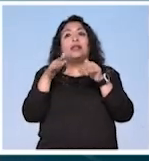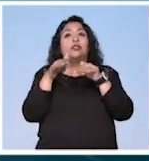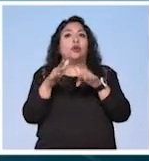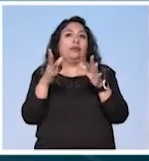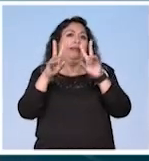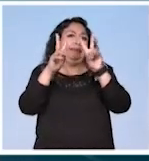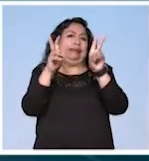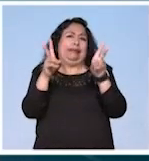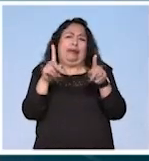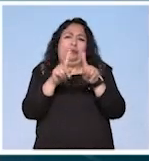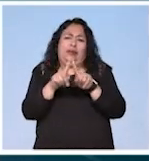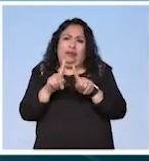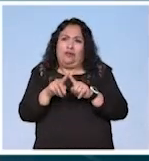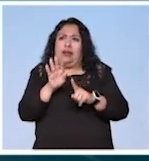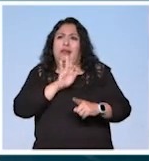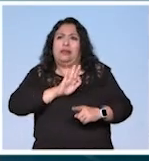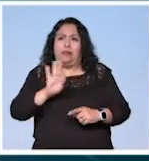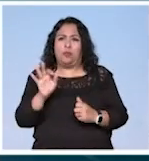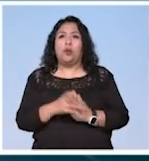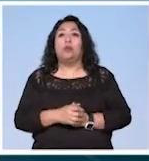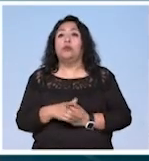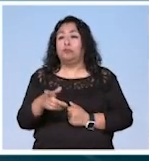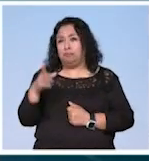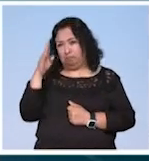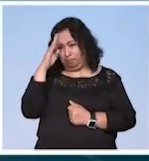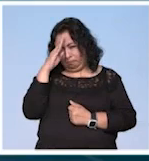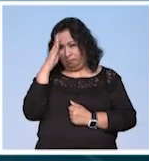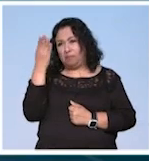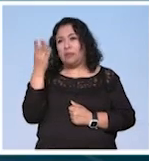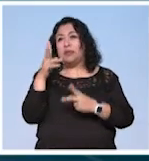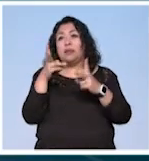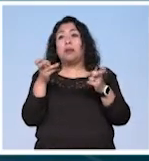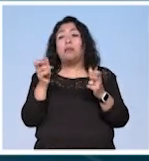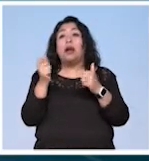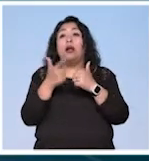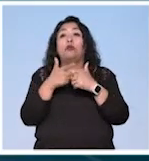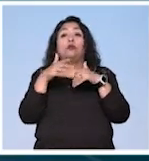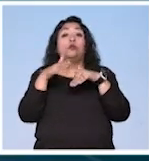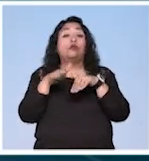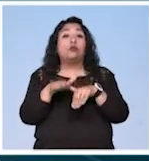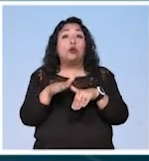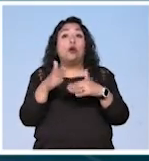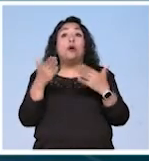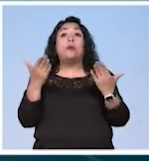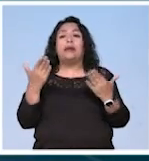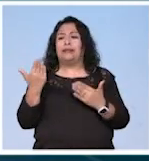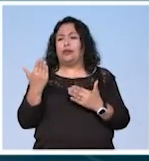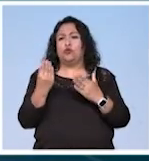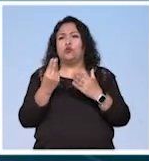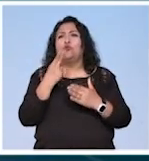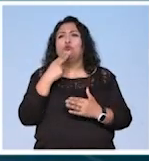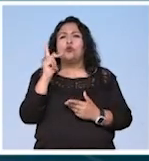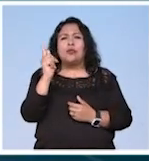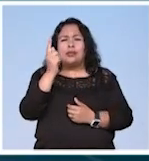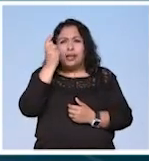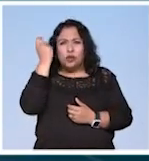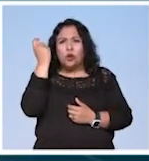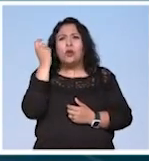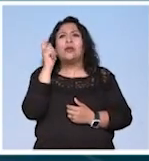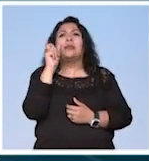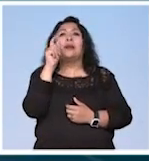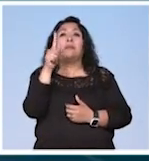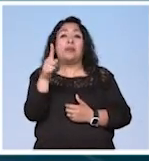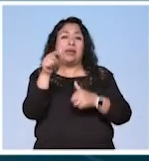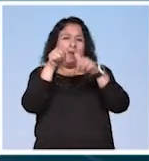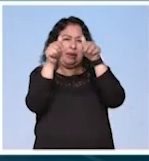muchos temas que podríamos abordar si te parece bien habremos de algo que tiene que ver con las recientes tecnologías y la creación